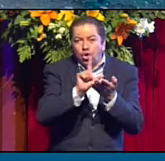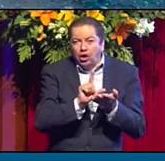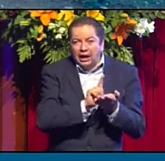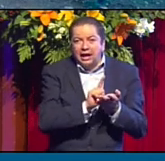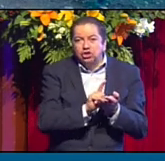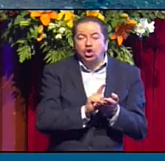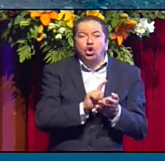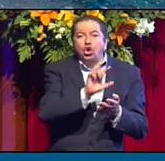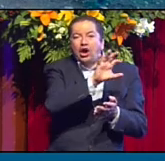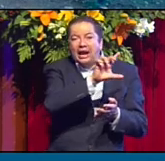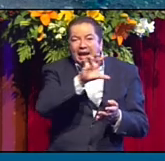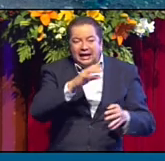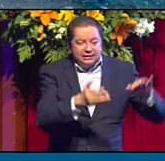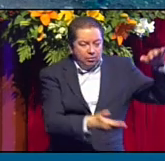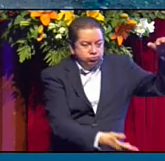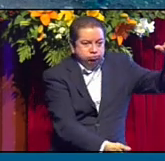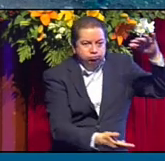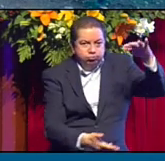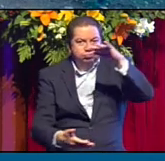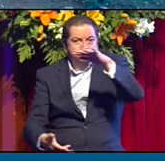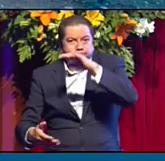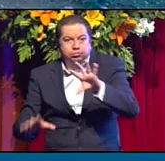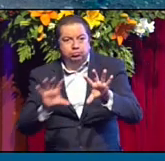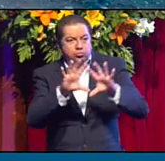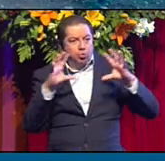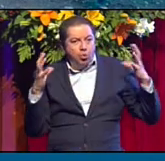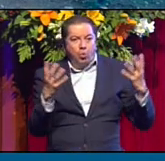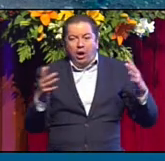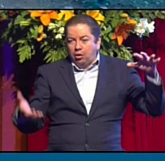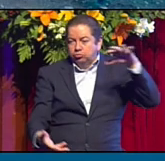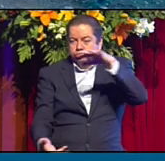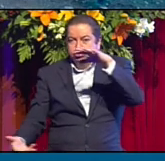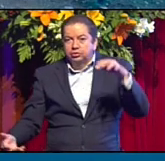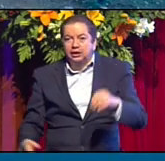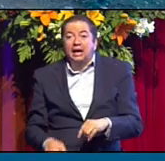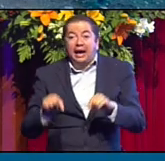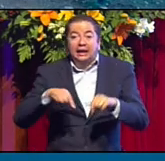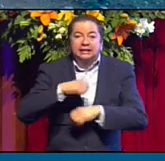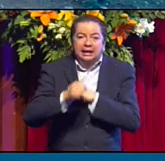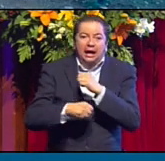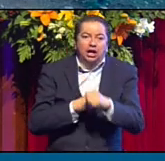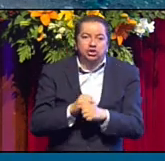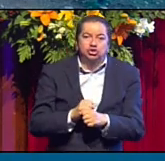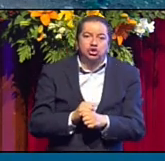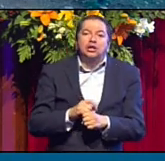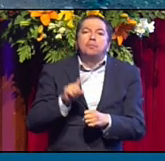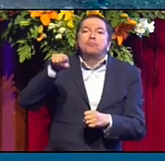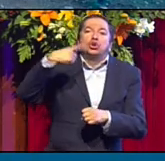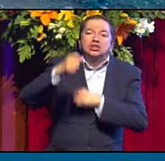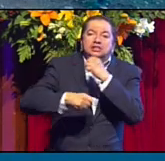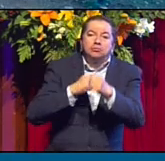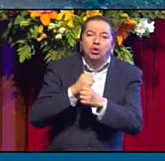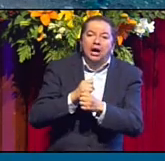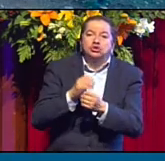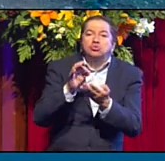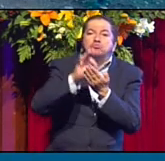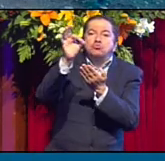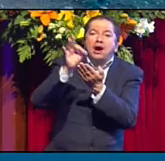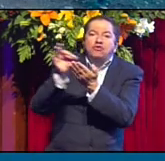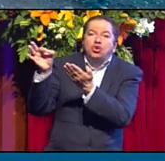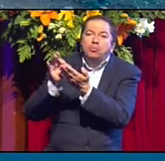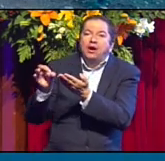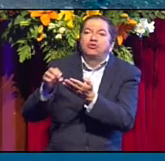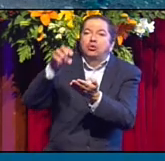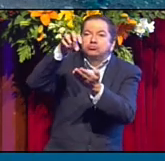con letras volumétricas también este año. Y para el próximo año, los pueblos que nos faltan, que son los menos ya. Tenemos, si